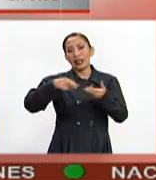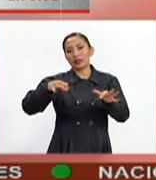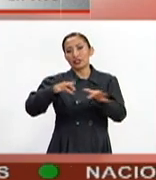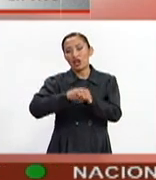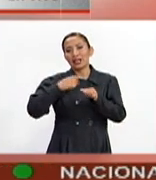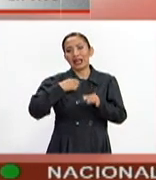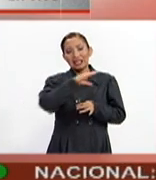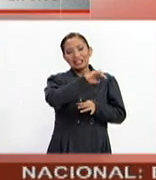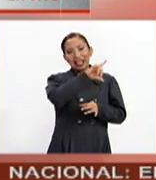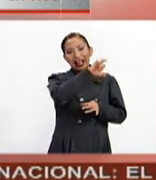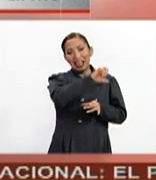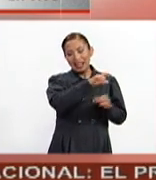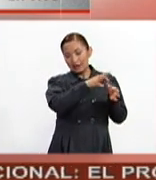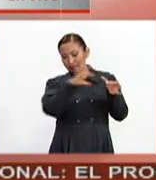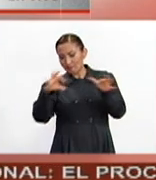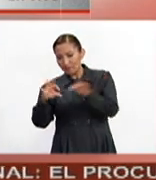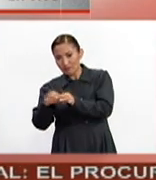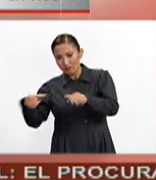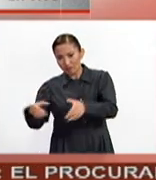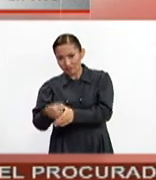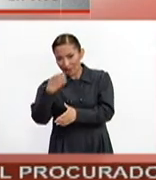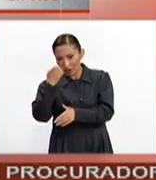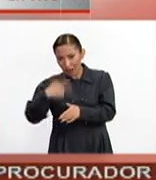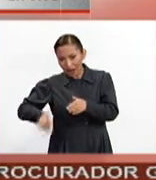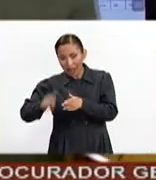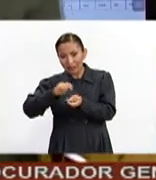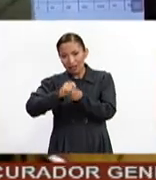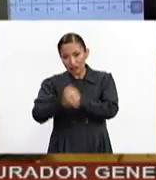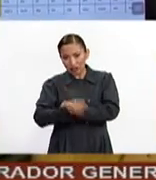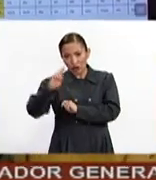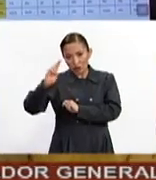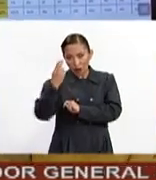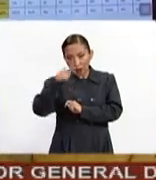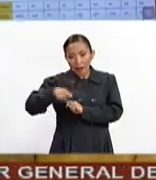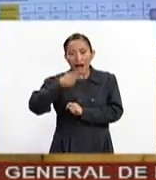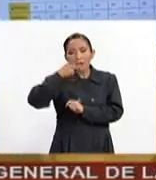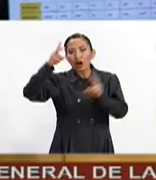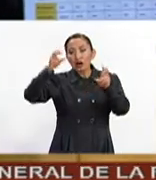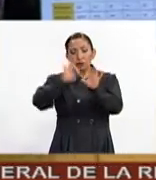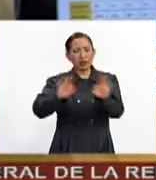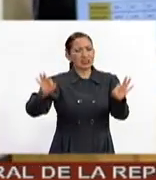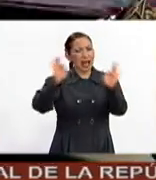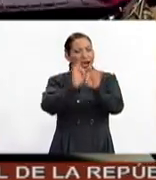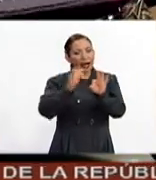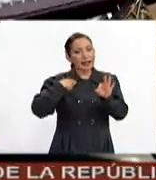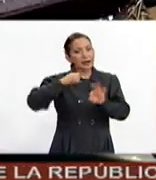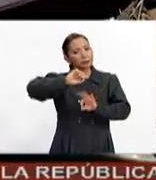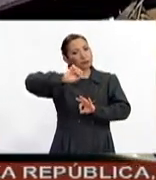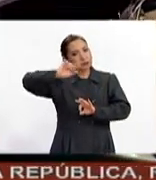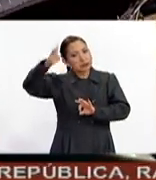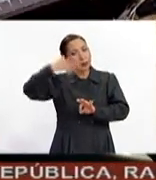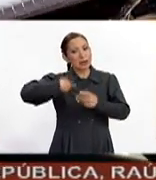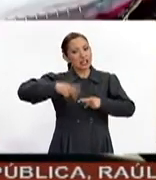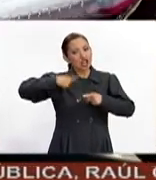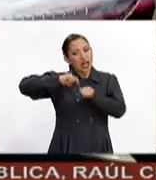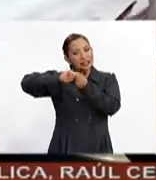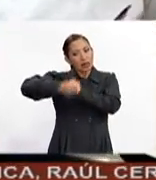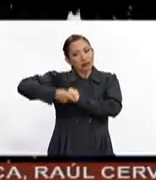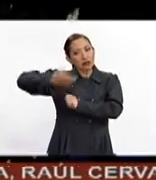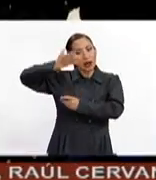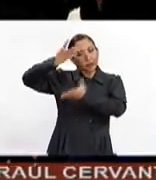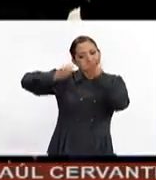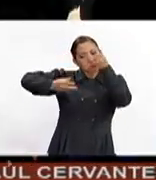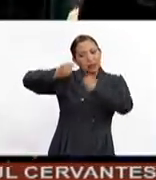vinculación y extensión de la Escuela Nacional de Lenguas, Lingüística y Traducción de la UNAM, habló sobre la importancia de profesionalizar a los